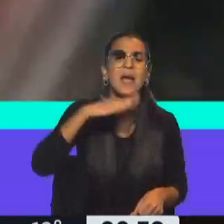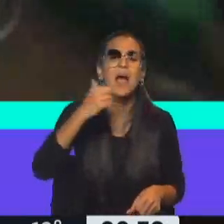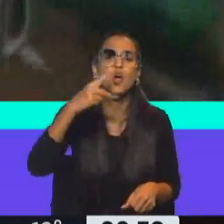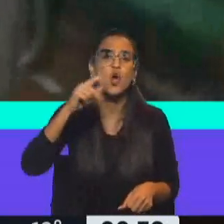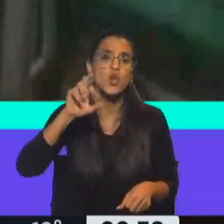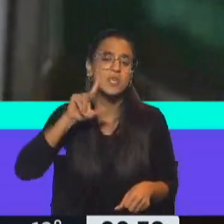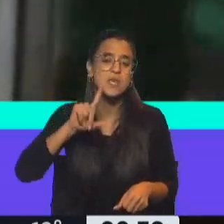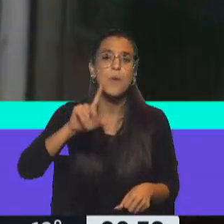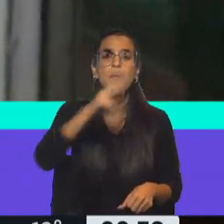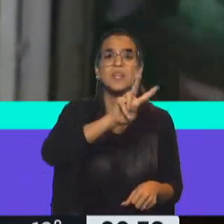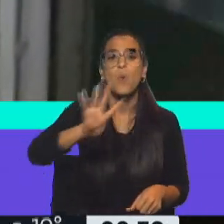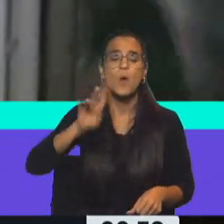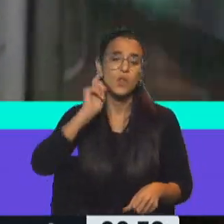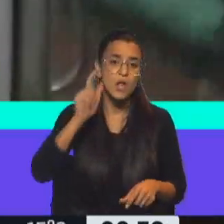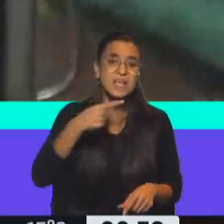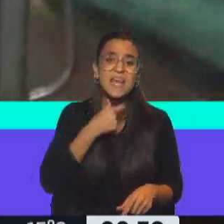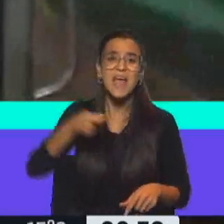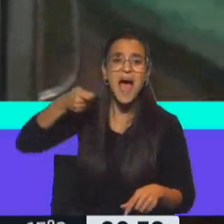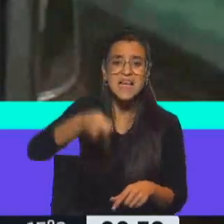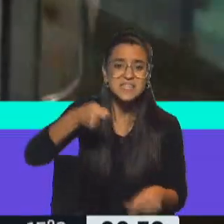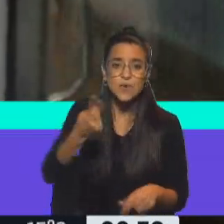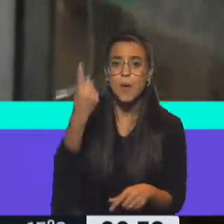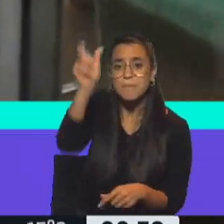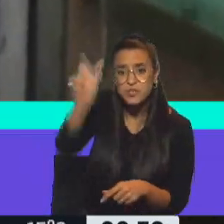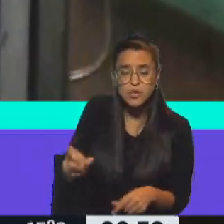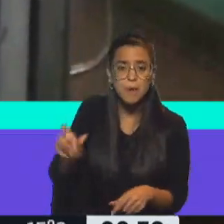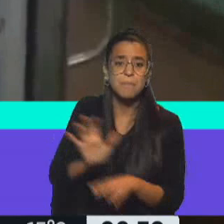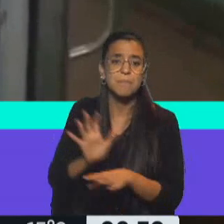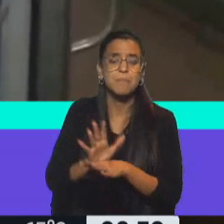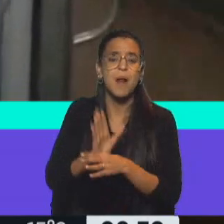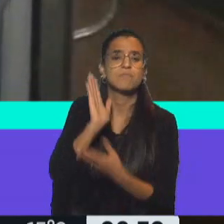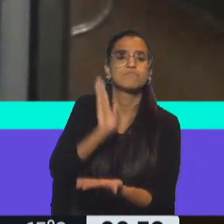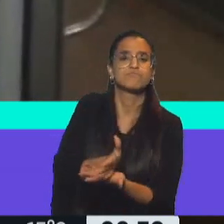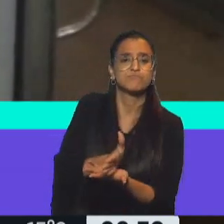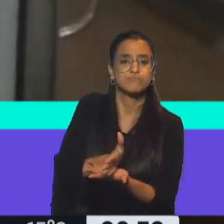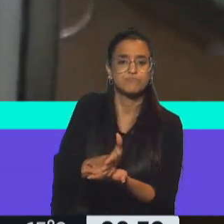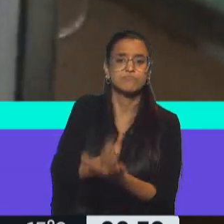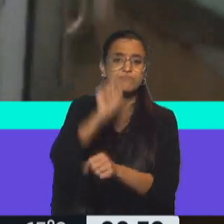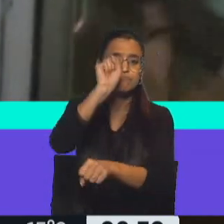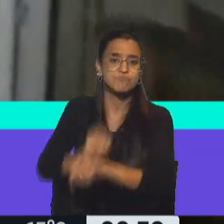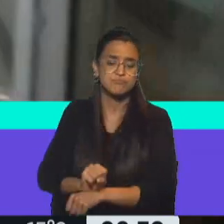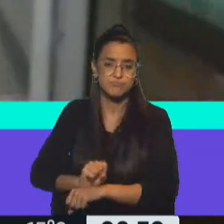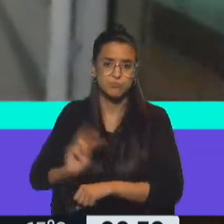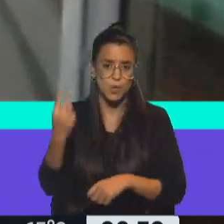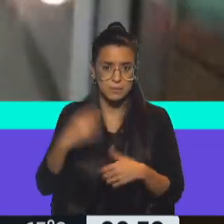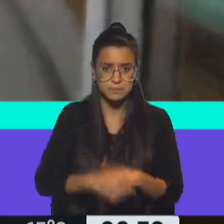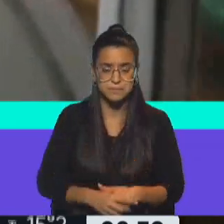años, que declaró que buscaba asesinar a alguien para ser sentenciado a pena de muerte.